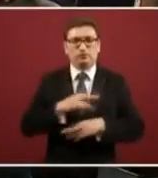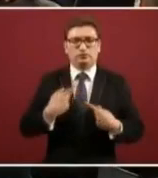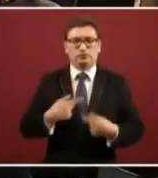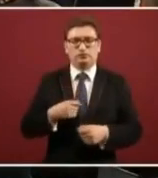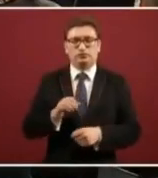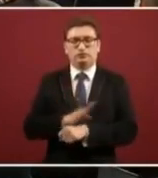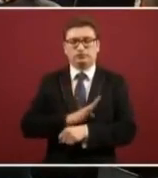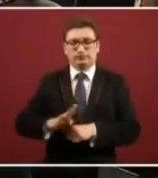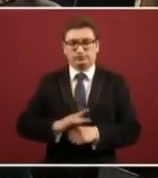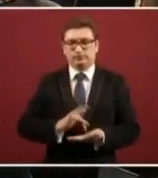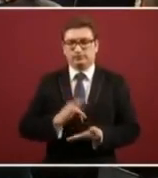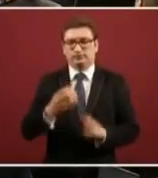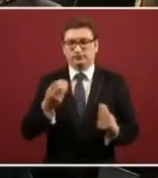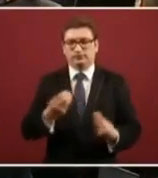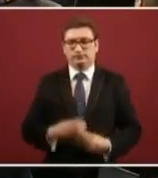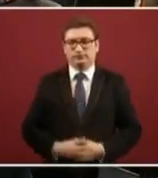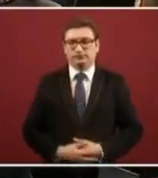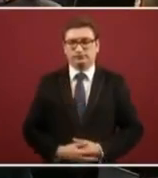gracias.